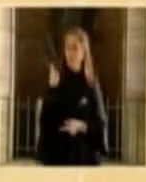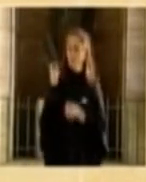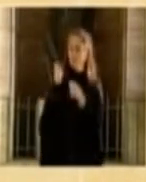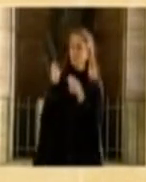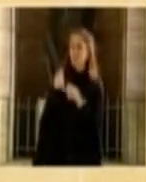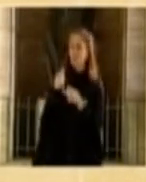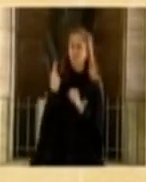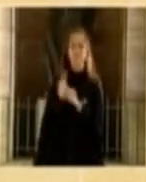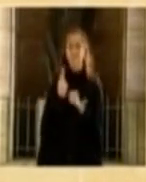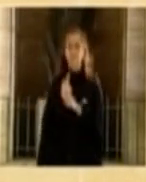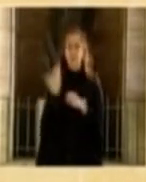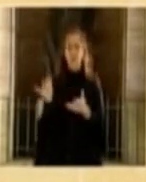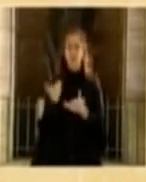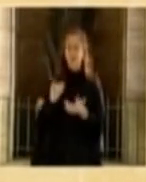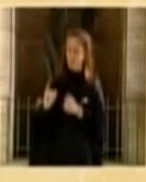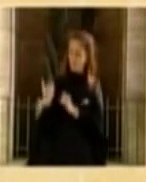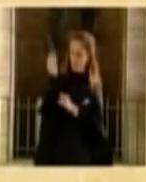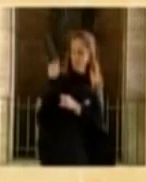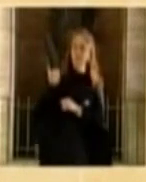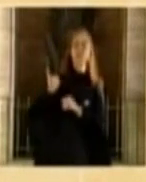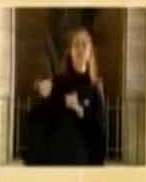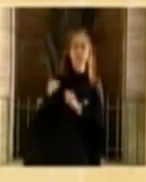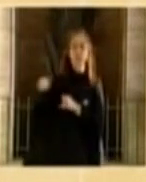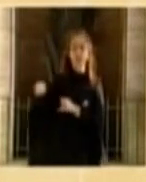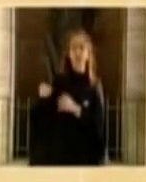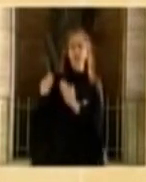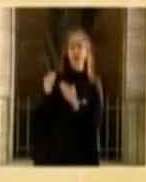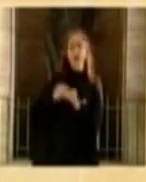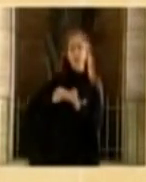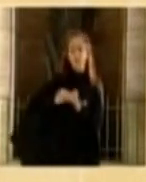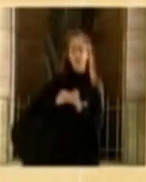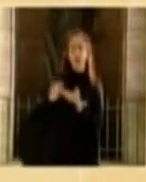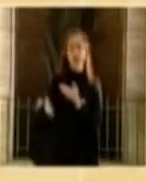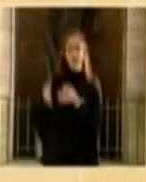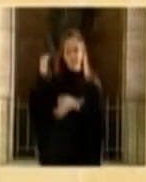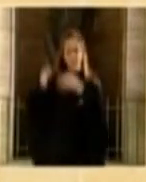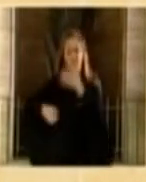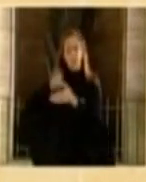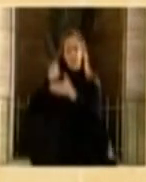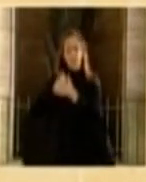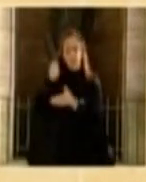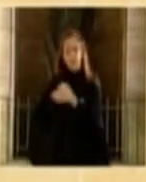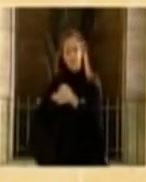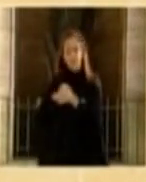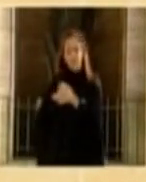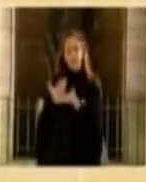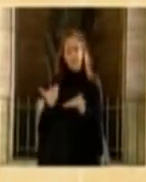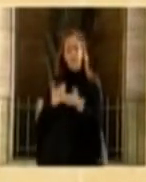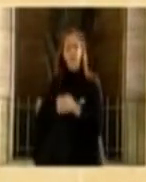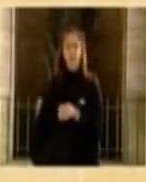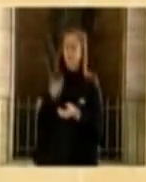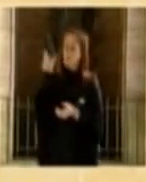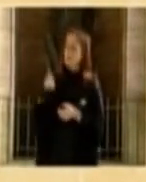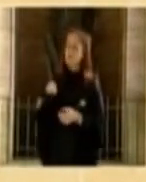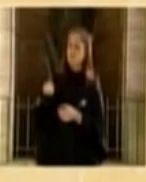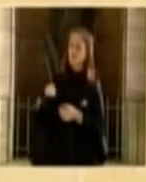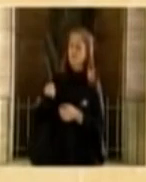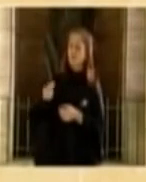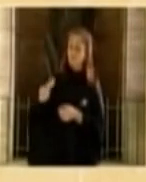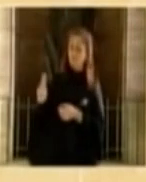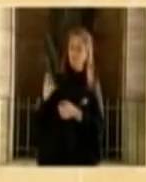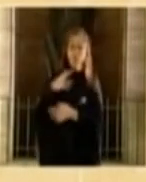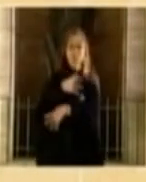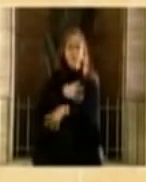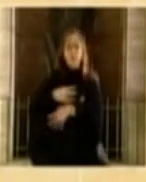héroe. ¿Cómo decirle militar al abogado, jurista al creador? Aquel hombre que murió pobre y